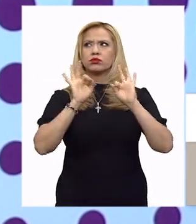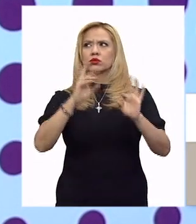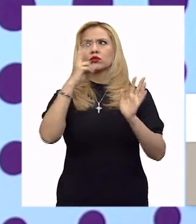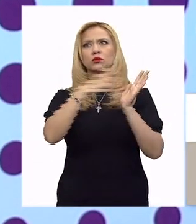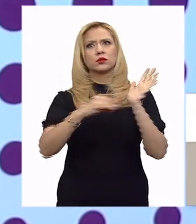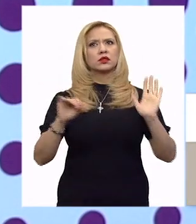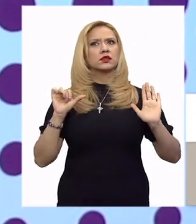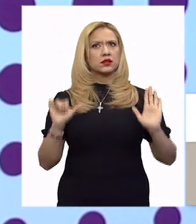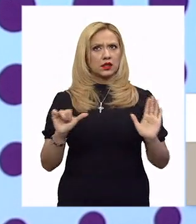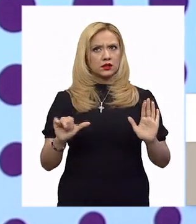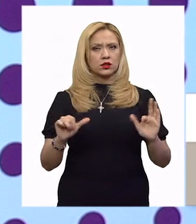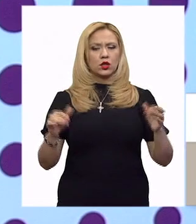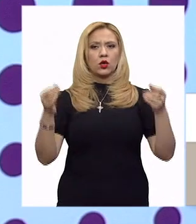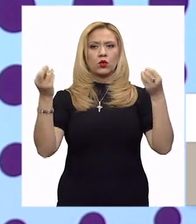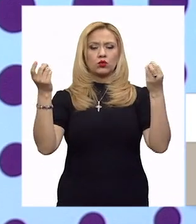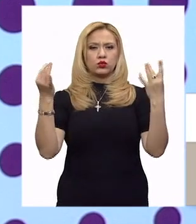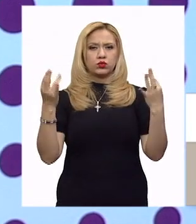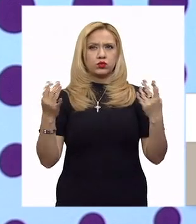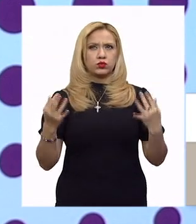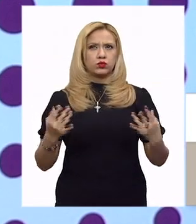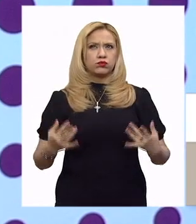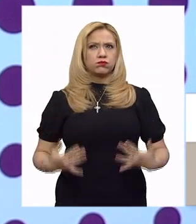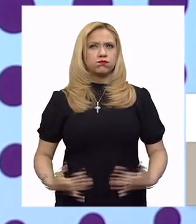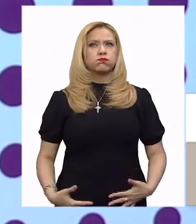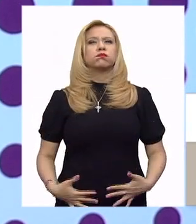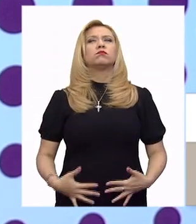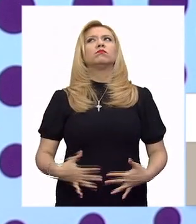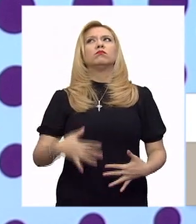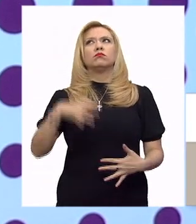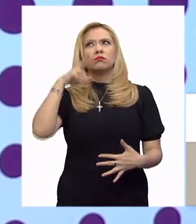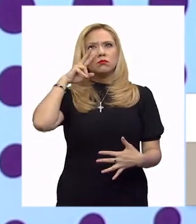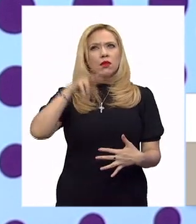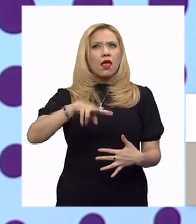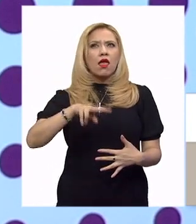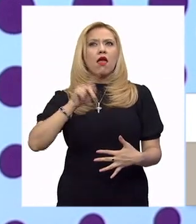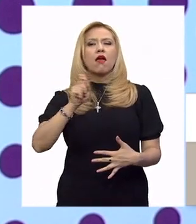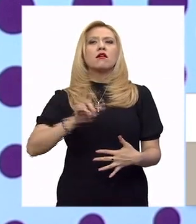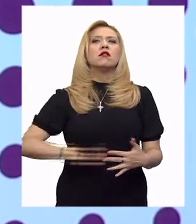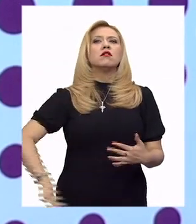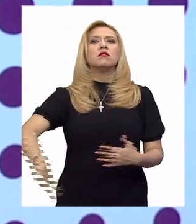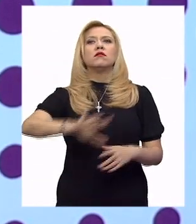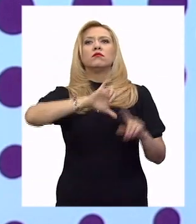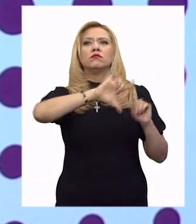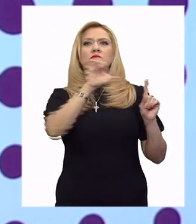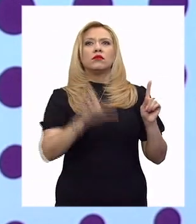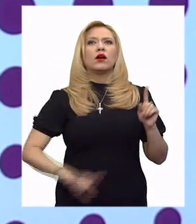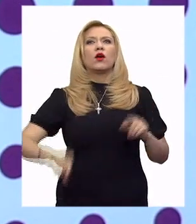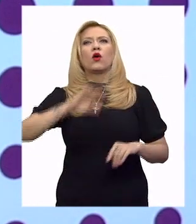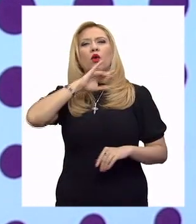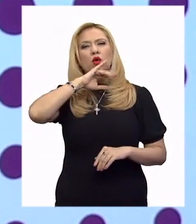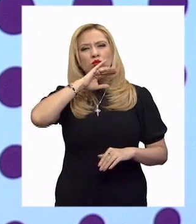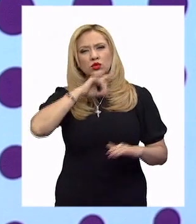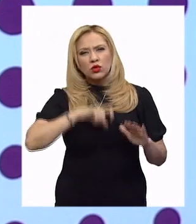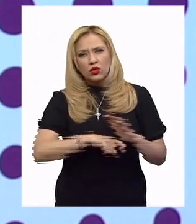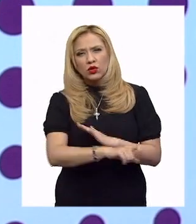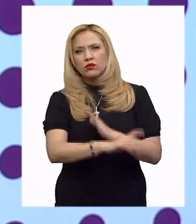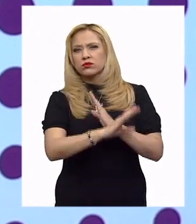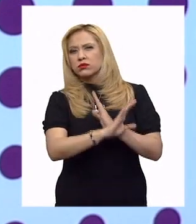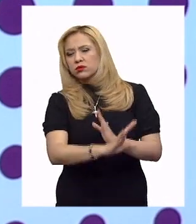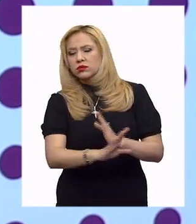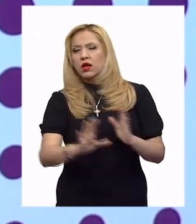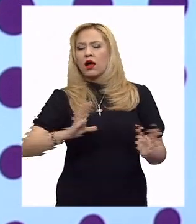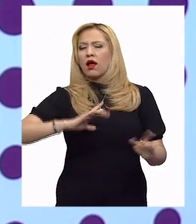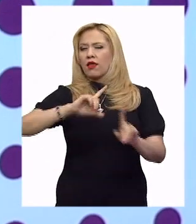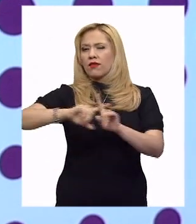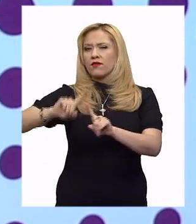2016, en el que empezamos a tener un sistema nacional anticorrupción en el que se reformaron varias